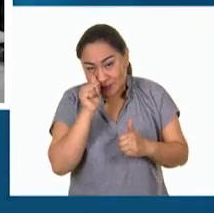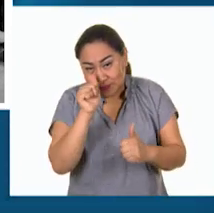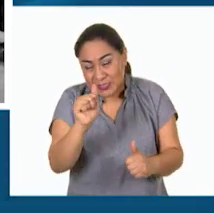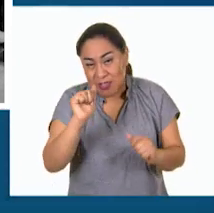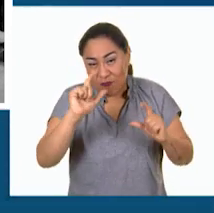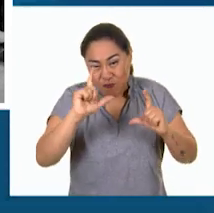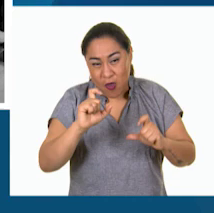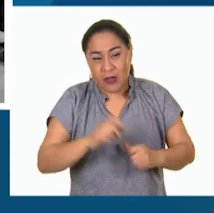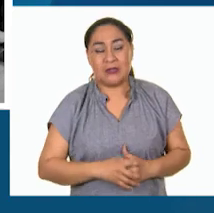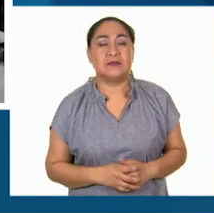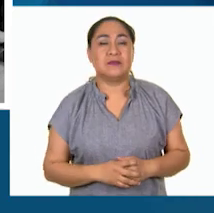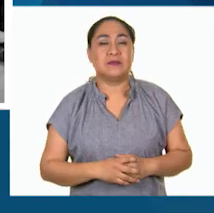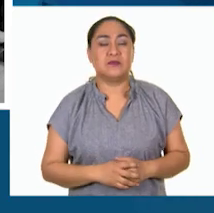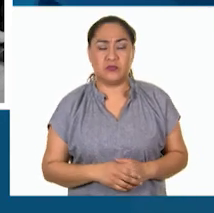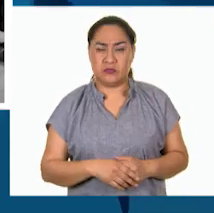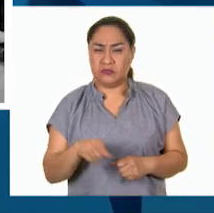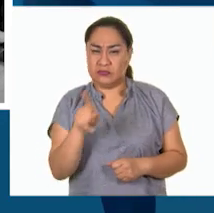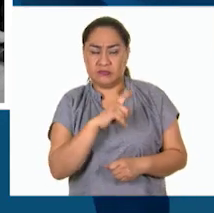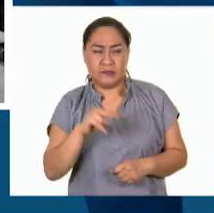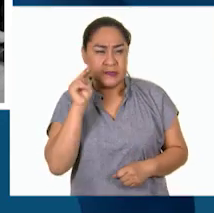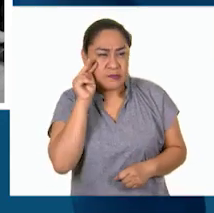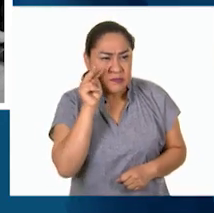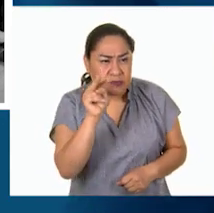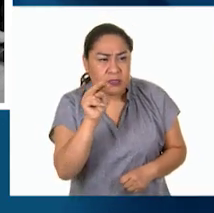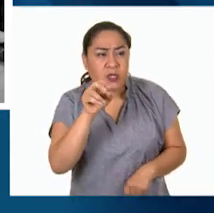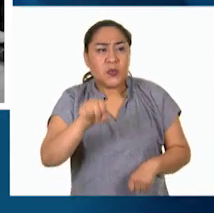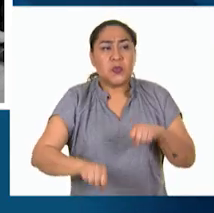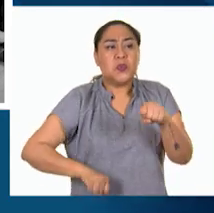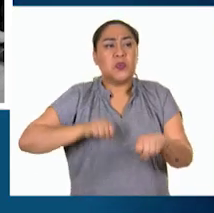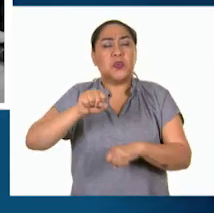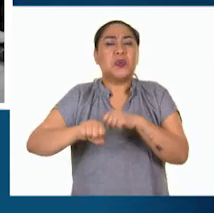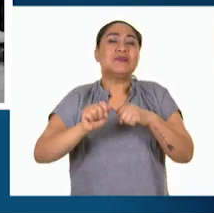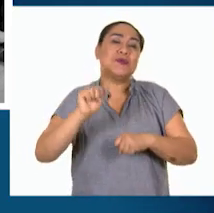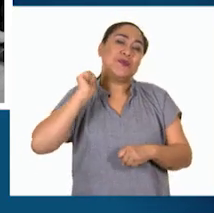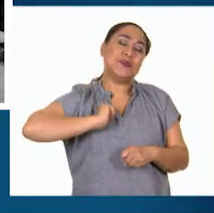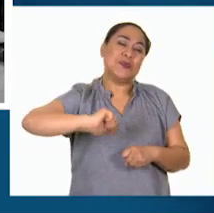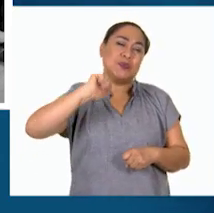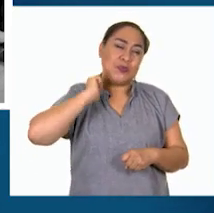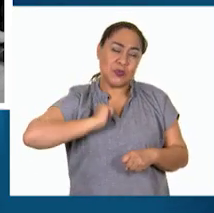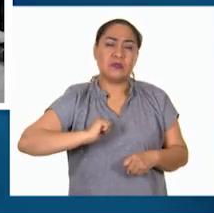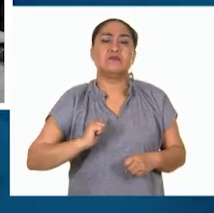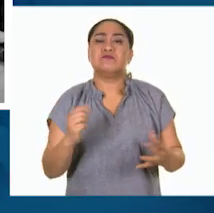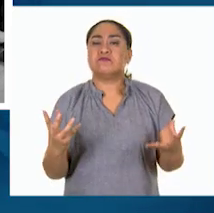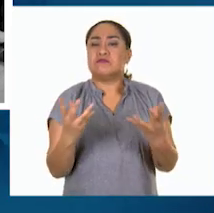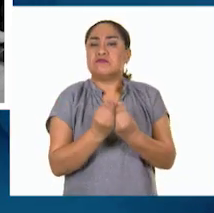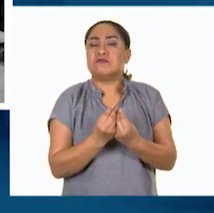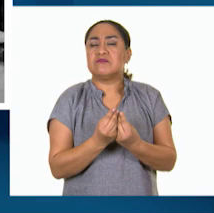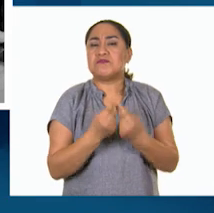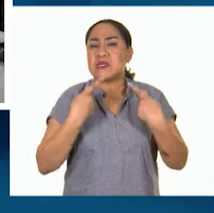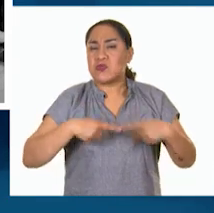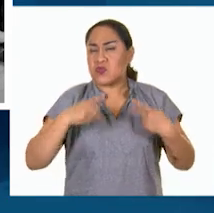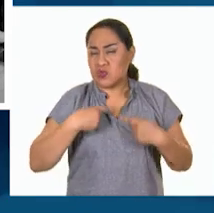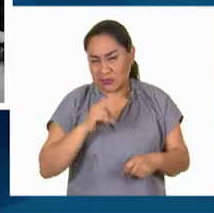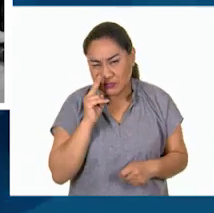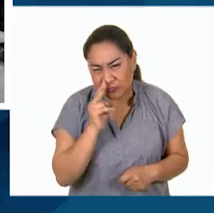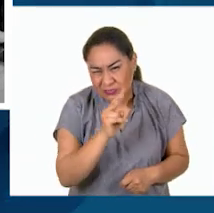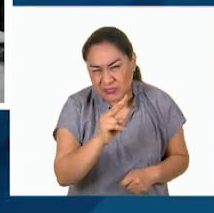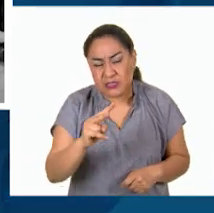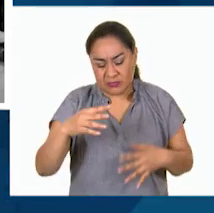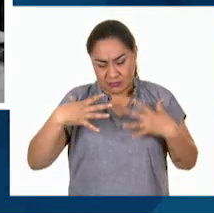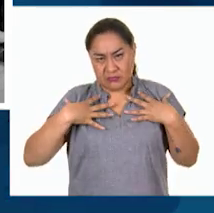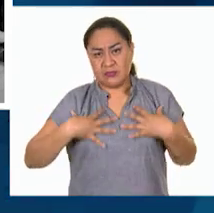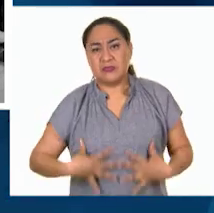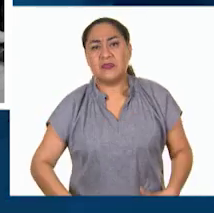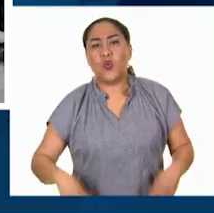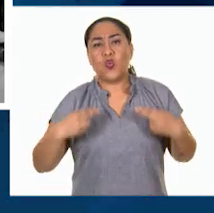atención. Noten cómo eran las bicicletas de ese entonces, quiénes formaban parte del equipo y cómo eran sus